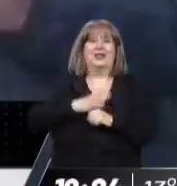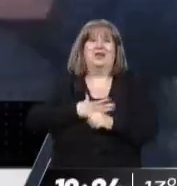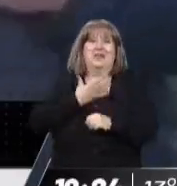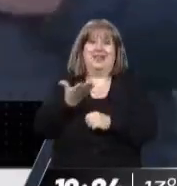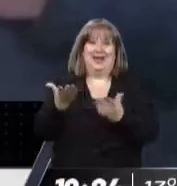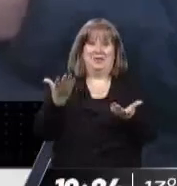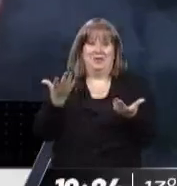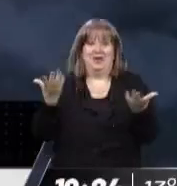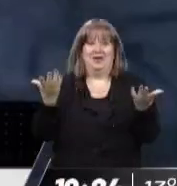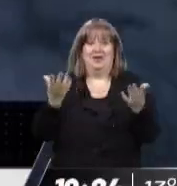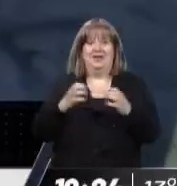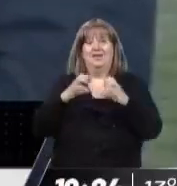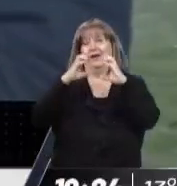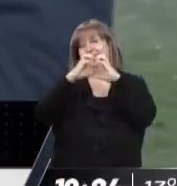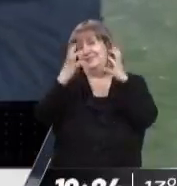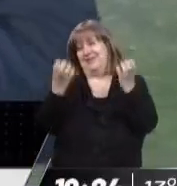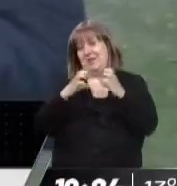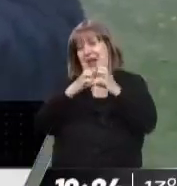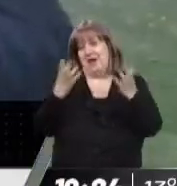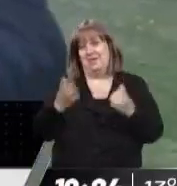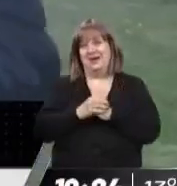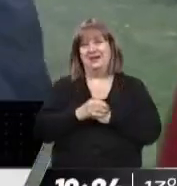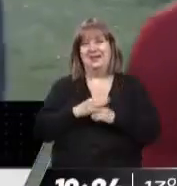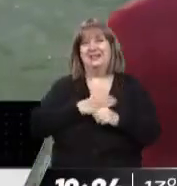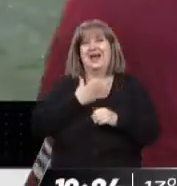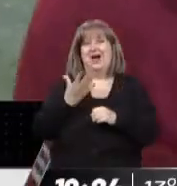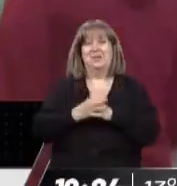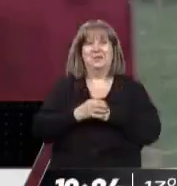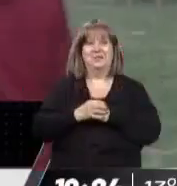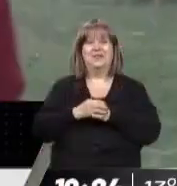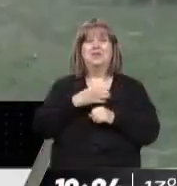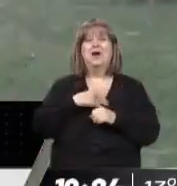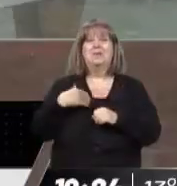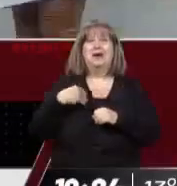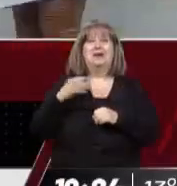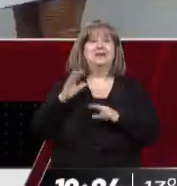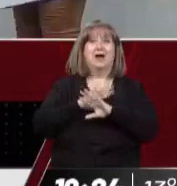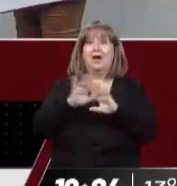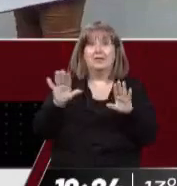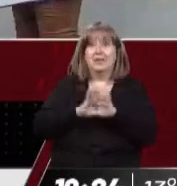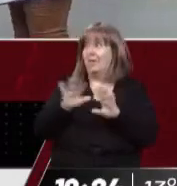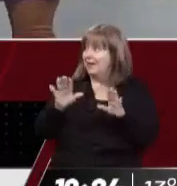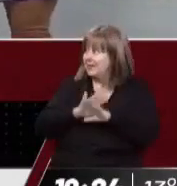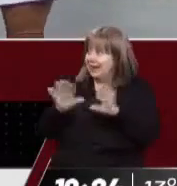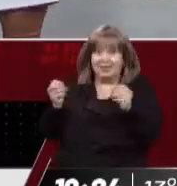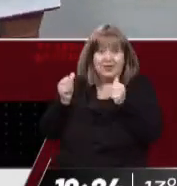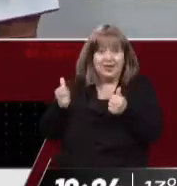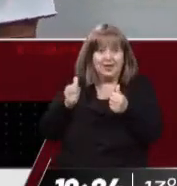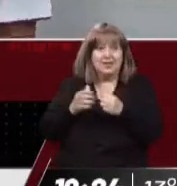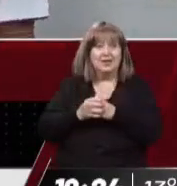¿Cómo? Bueno, le declaró su amor a Mario. Viene el grupo 2, viene el grupo 2. Bueno, creo que ya está. Bueno, hemos